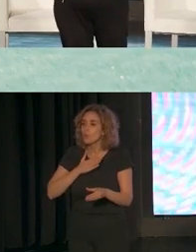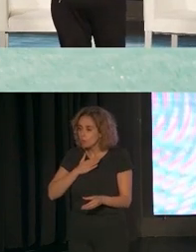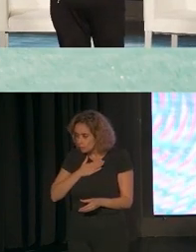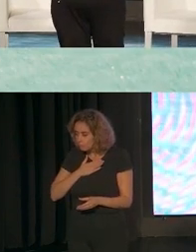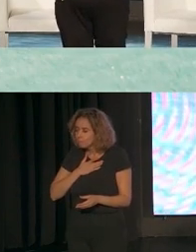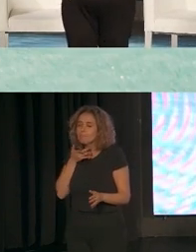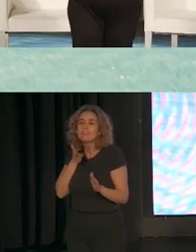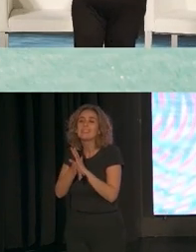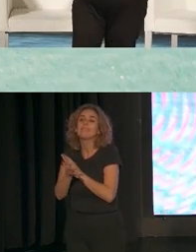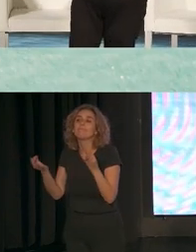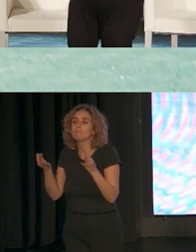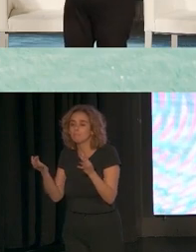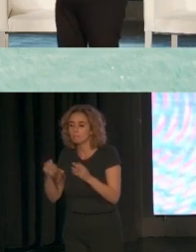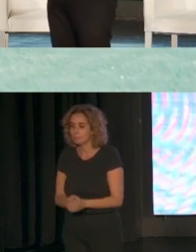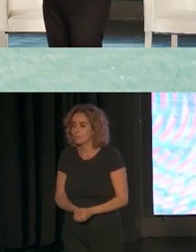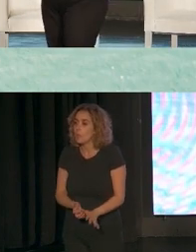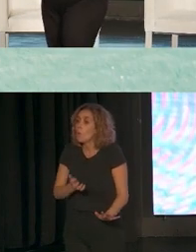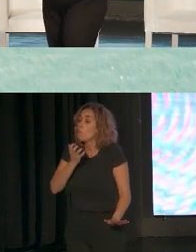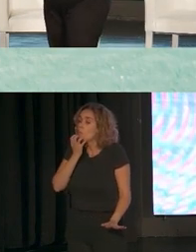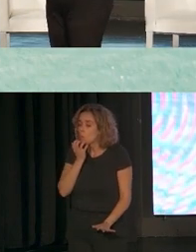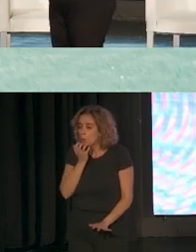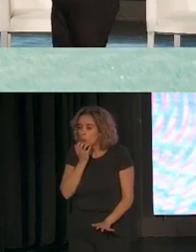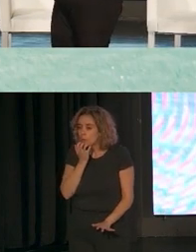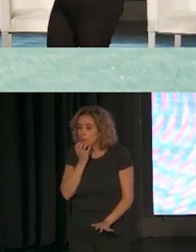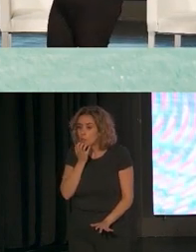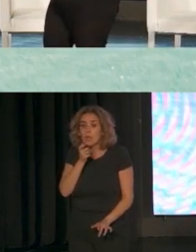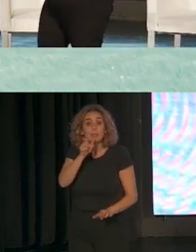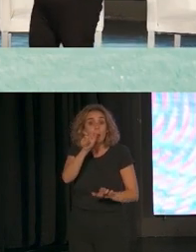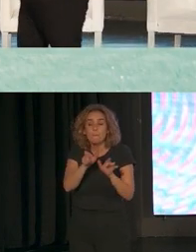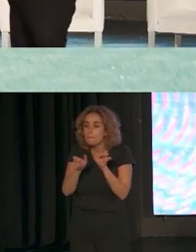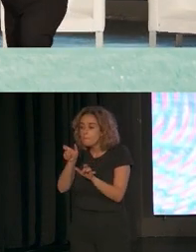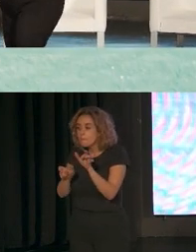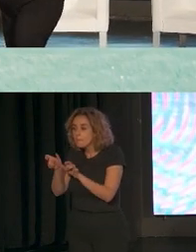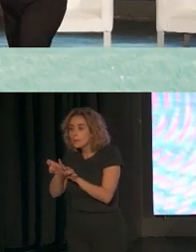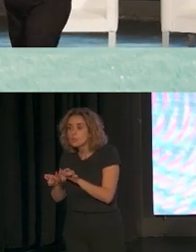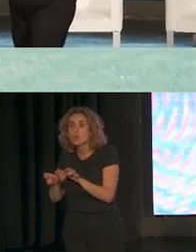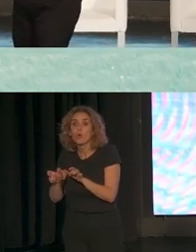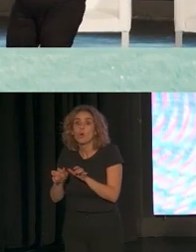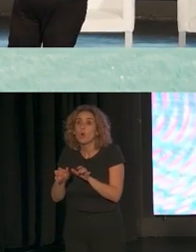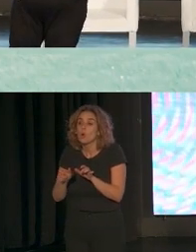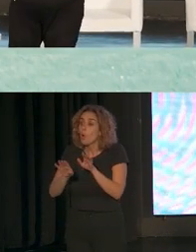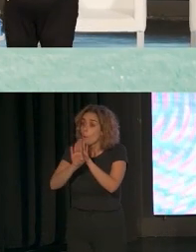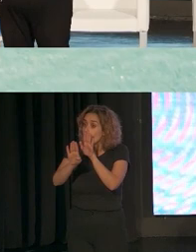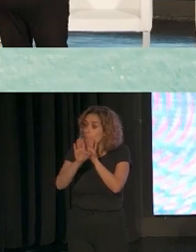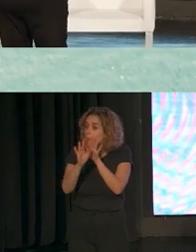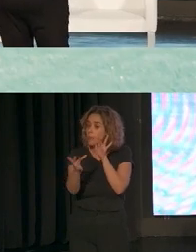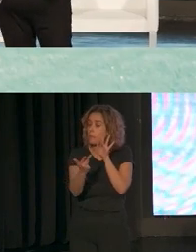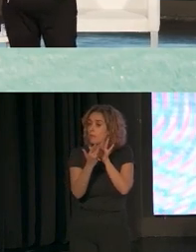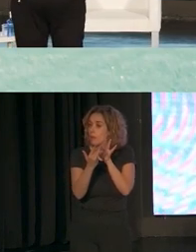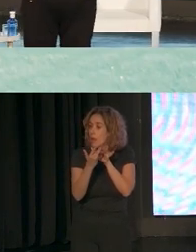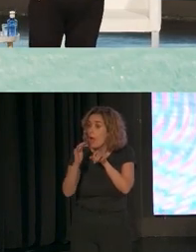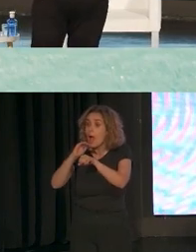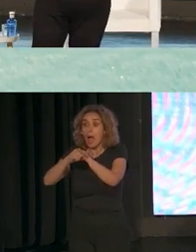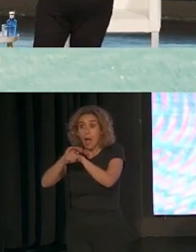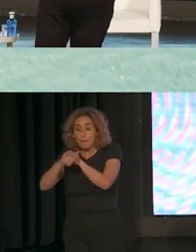refiero con esto Pues a que por ejemplo pues todas las personas conectamos con nuestros vecinos con nuestros amigos